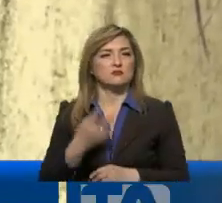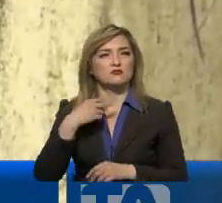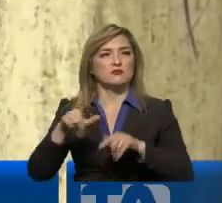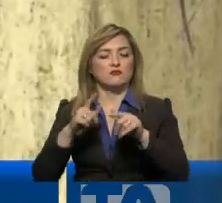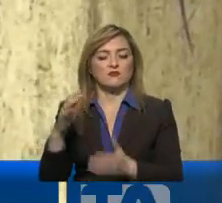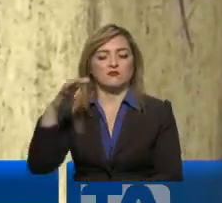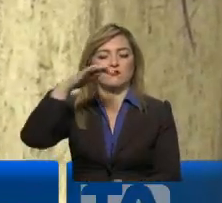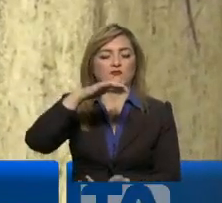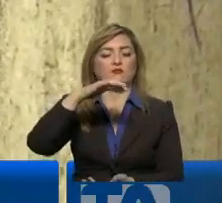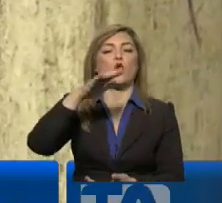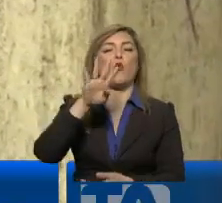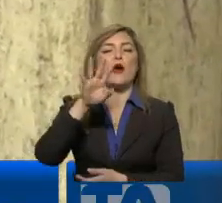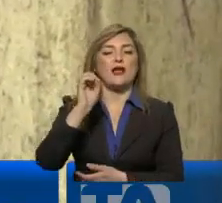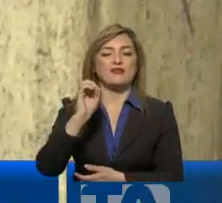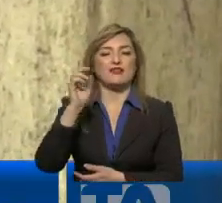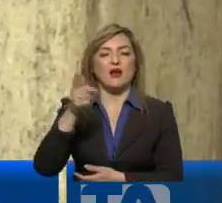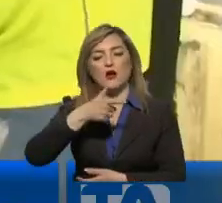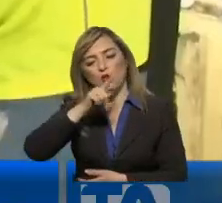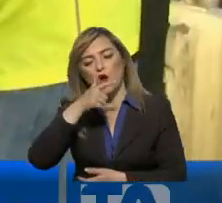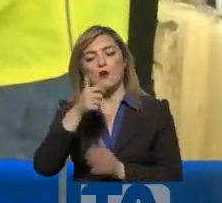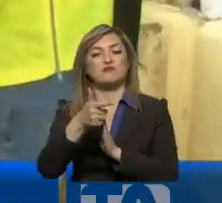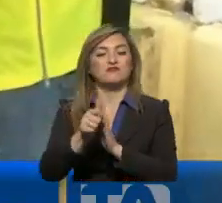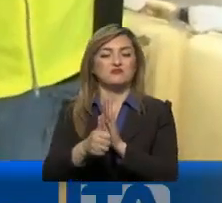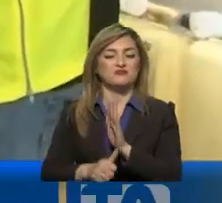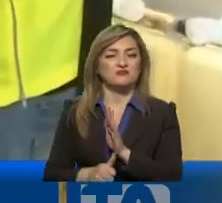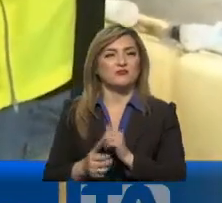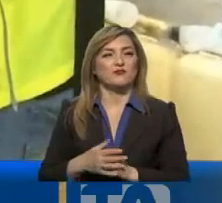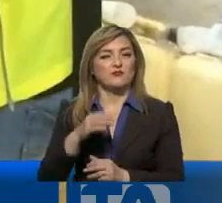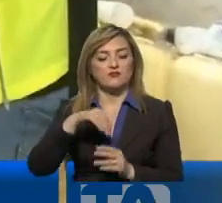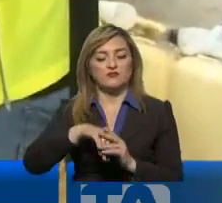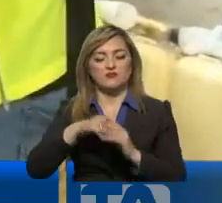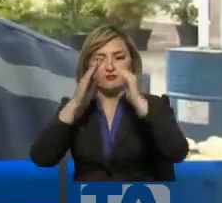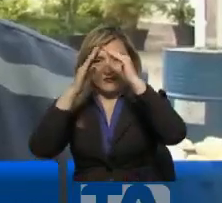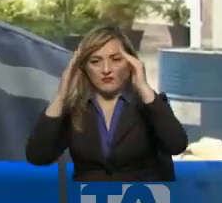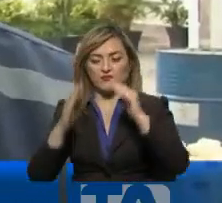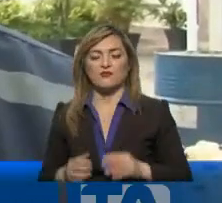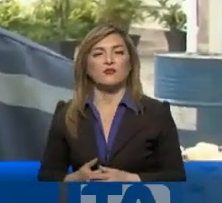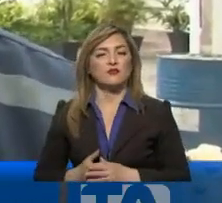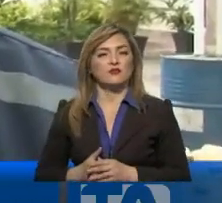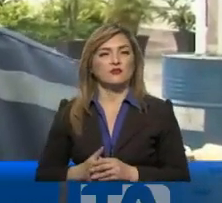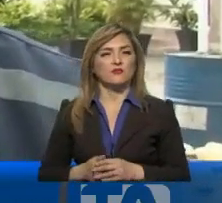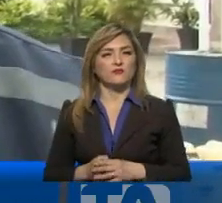y decomisaron 40 canecas de licor artesanal que se encontraban al interior de la vivienda. También